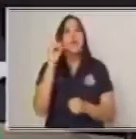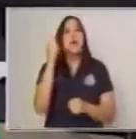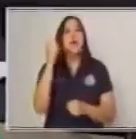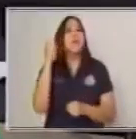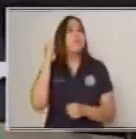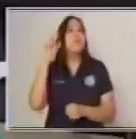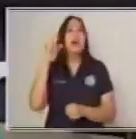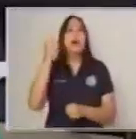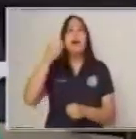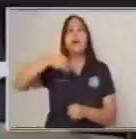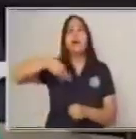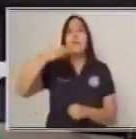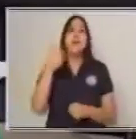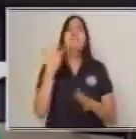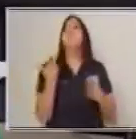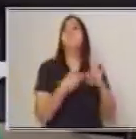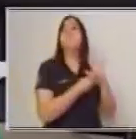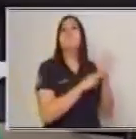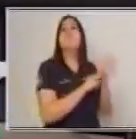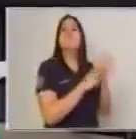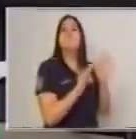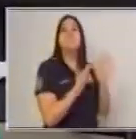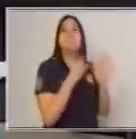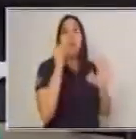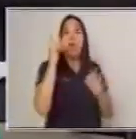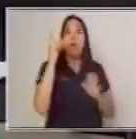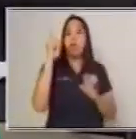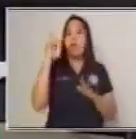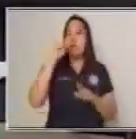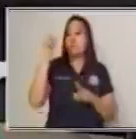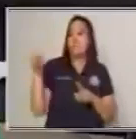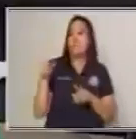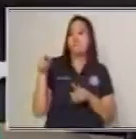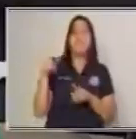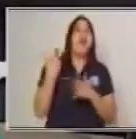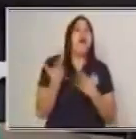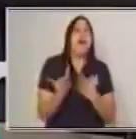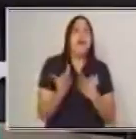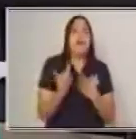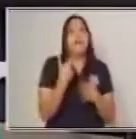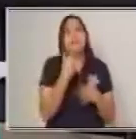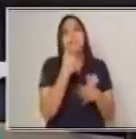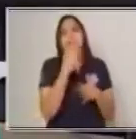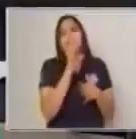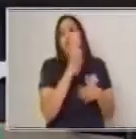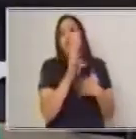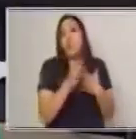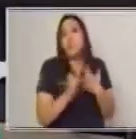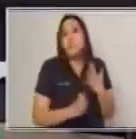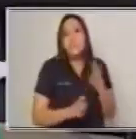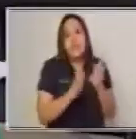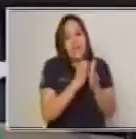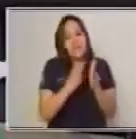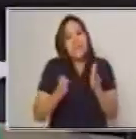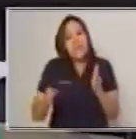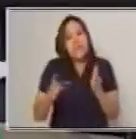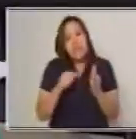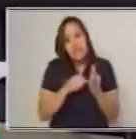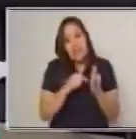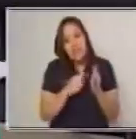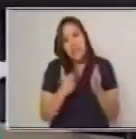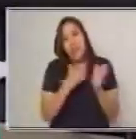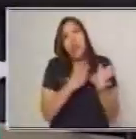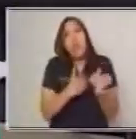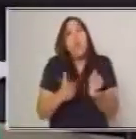es un diagrama? Es alguna estrategia que me permite a mí ordenar la información de